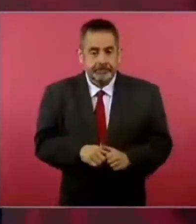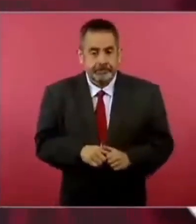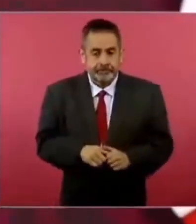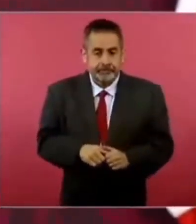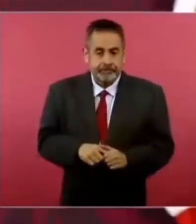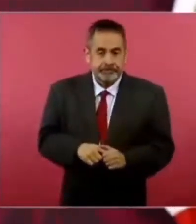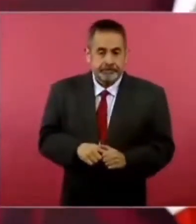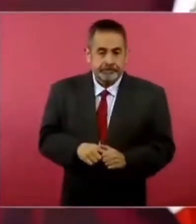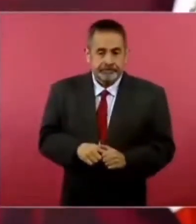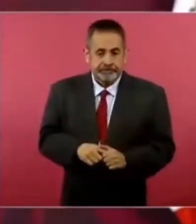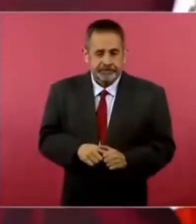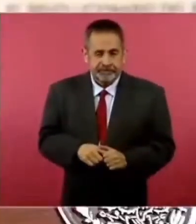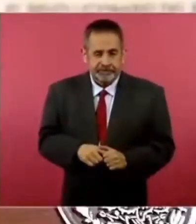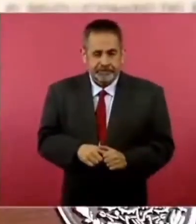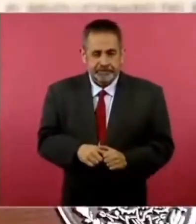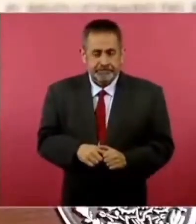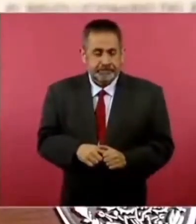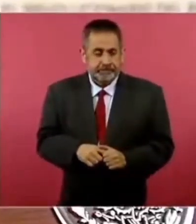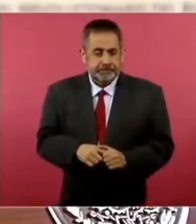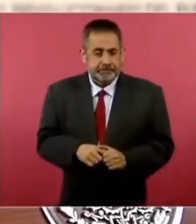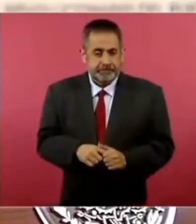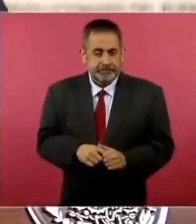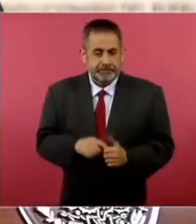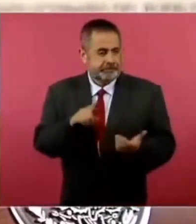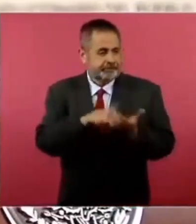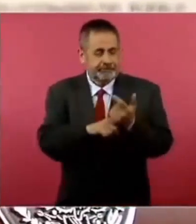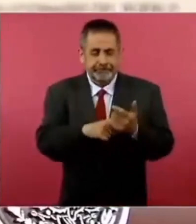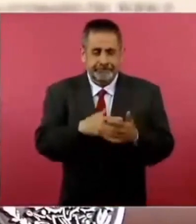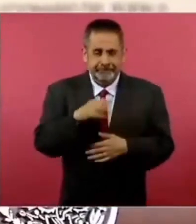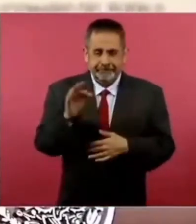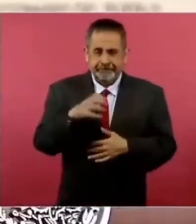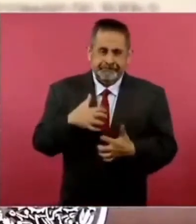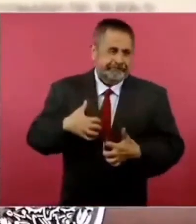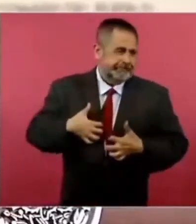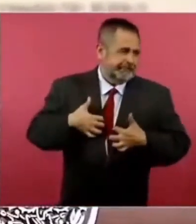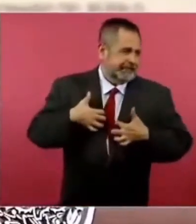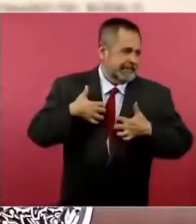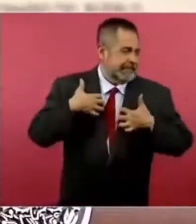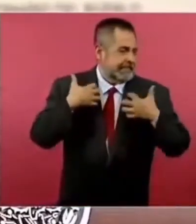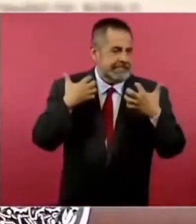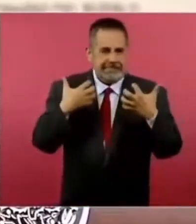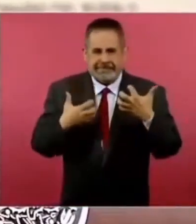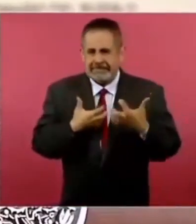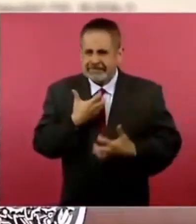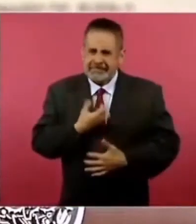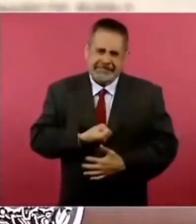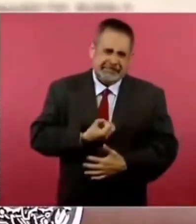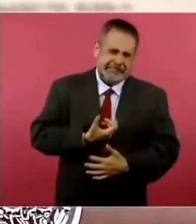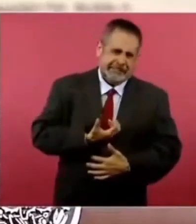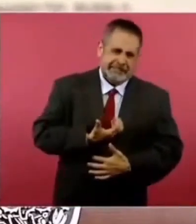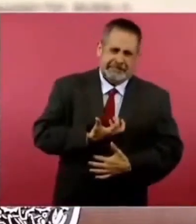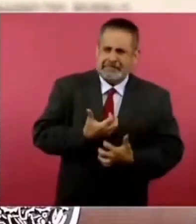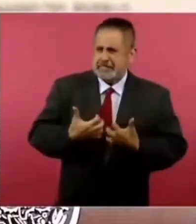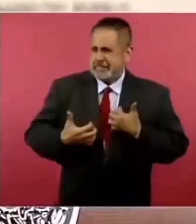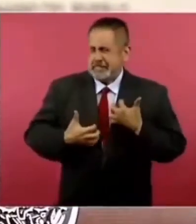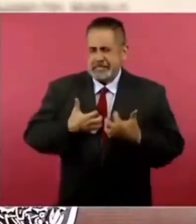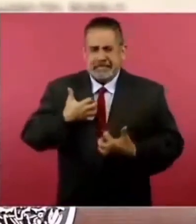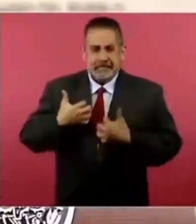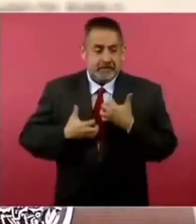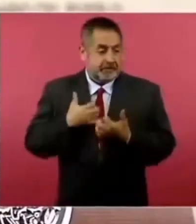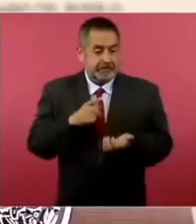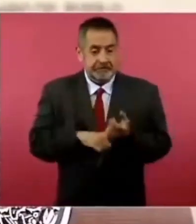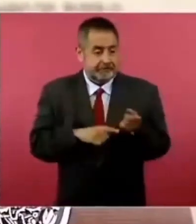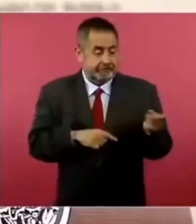ya cuando está caliente, y actúa con